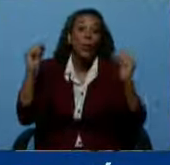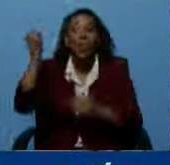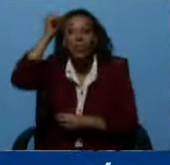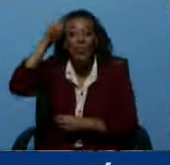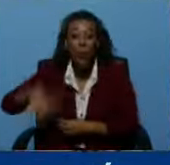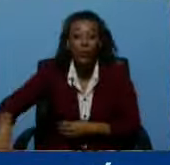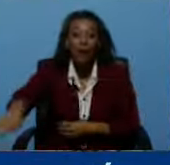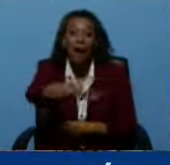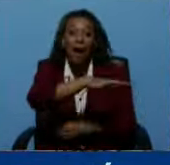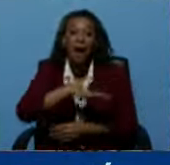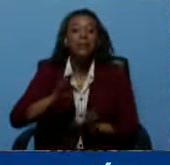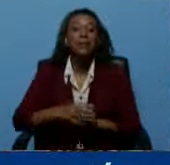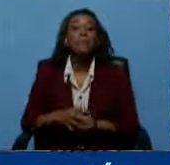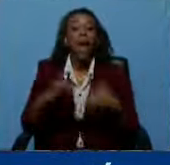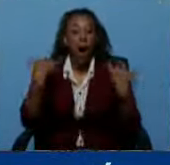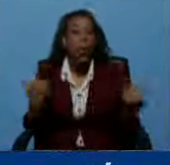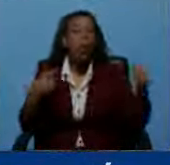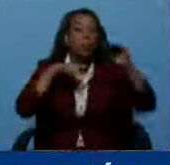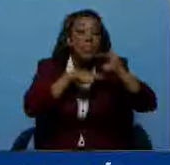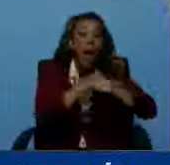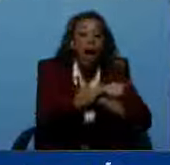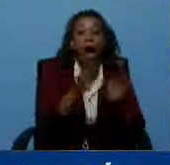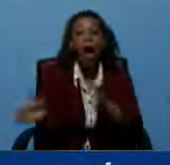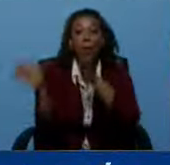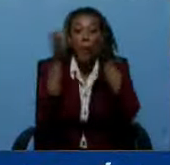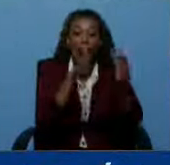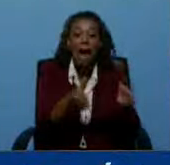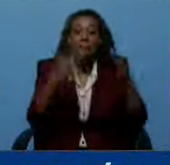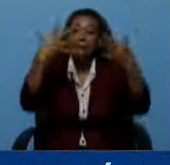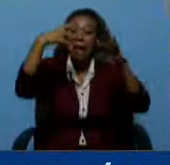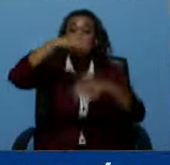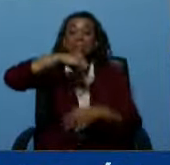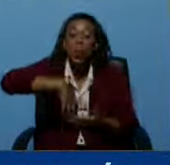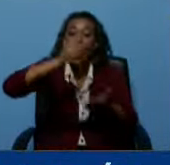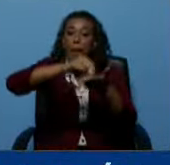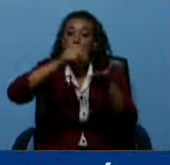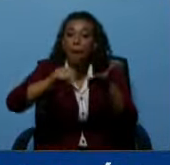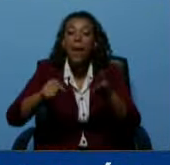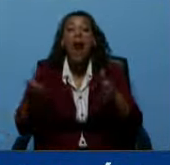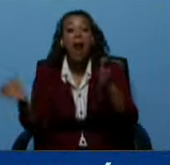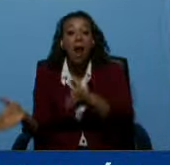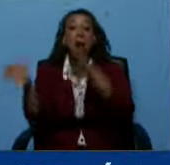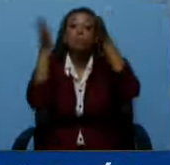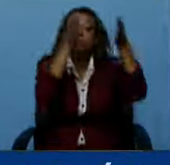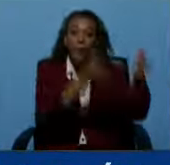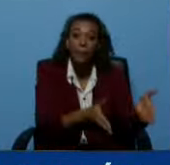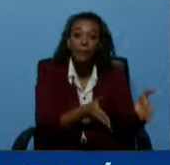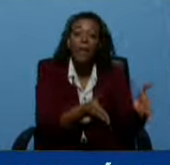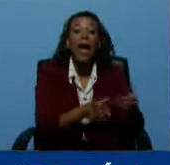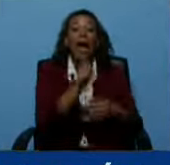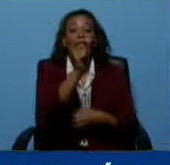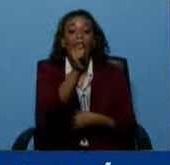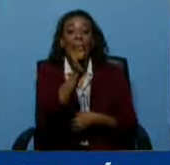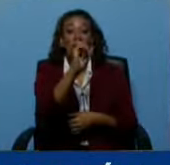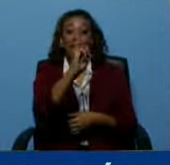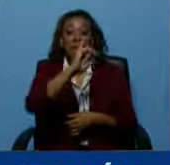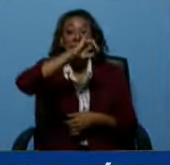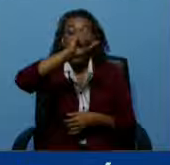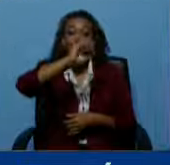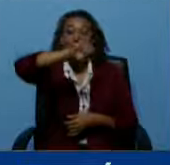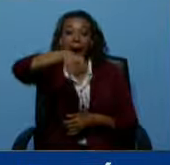estamos entonces entrando. Luego bueno, de pasar por el área de triaje, sí, después que pasamos al fondo el área de se encuentra